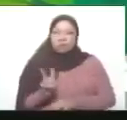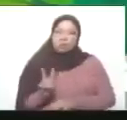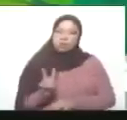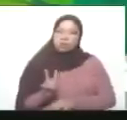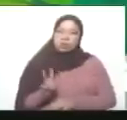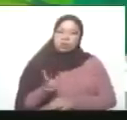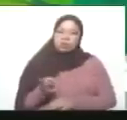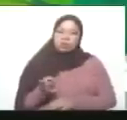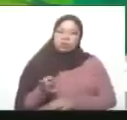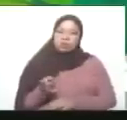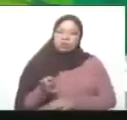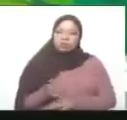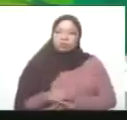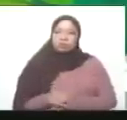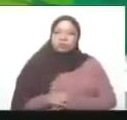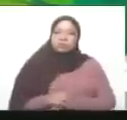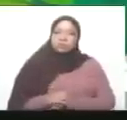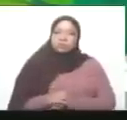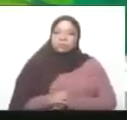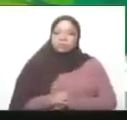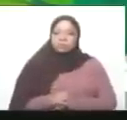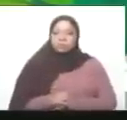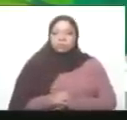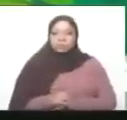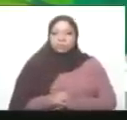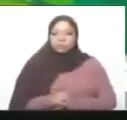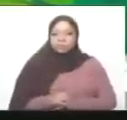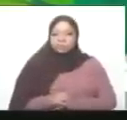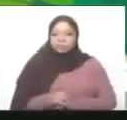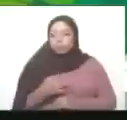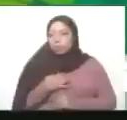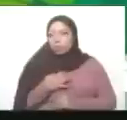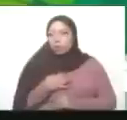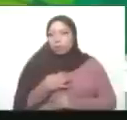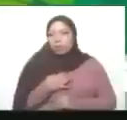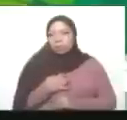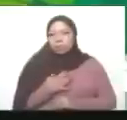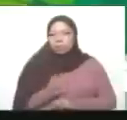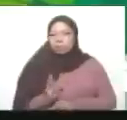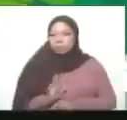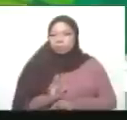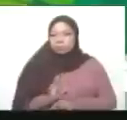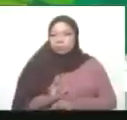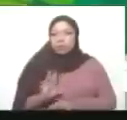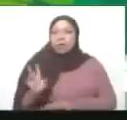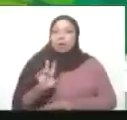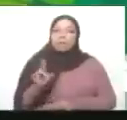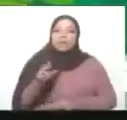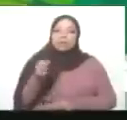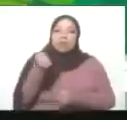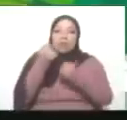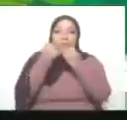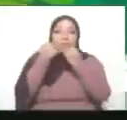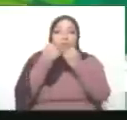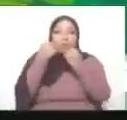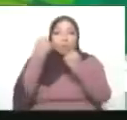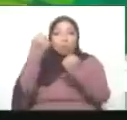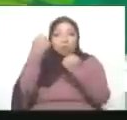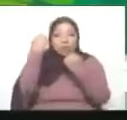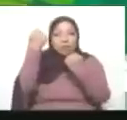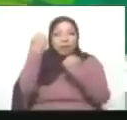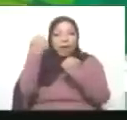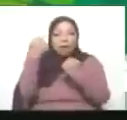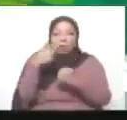país del mundo no puedo decirlo Venezuela había protestado consecutivamente